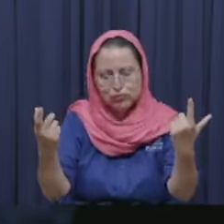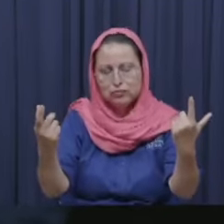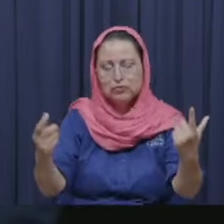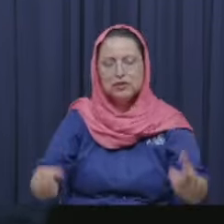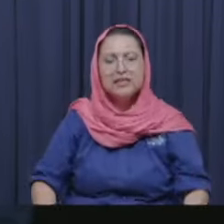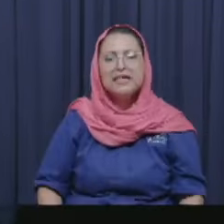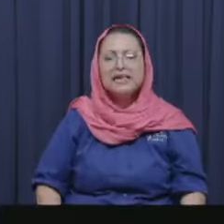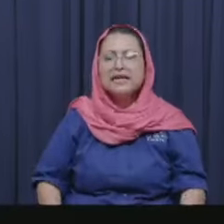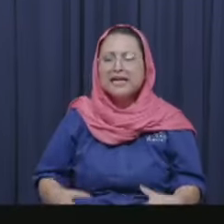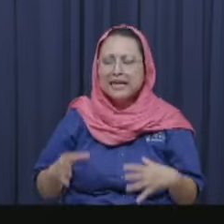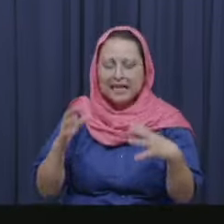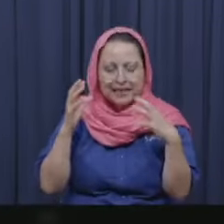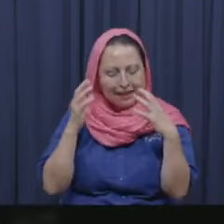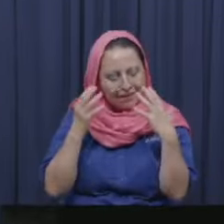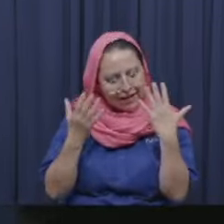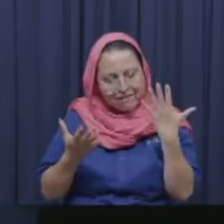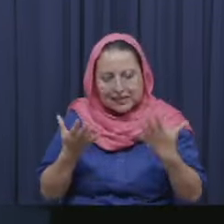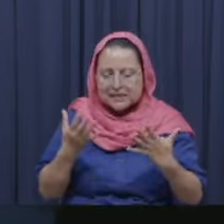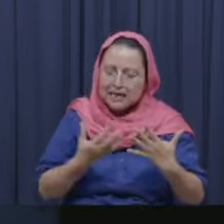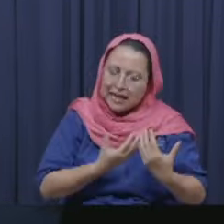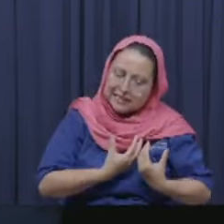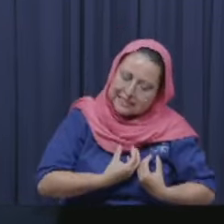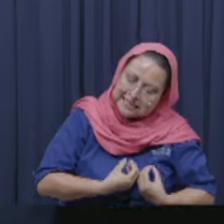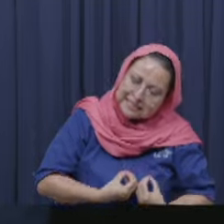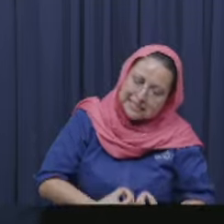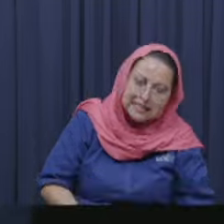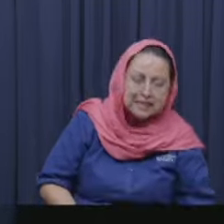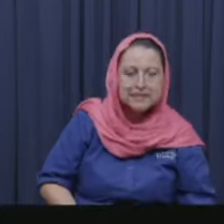de tristeza, se durmieron.